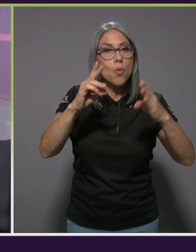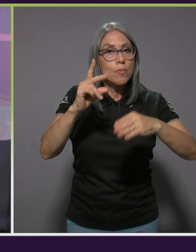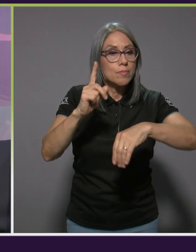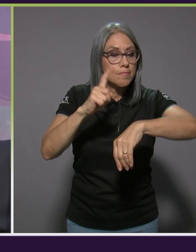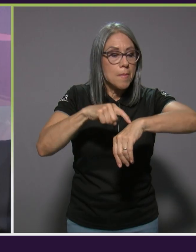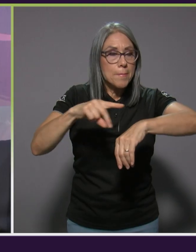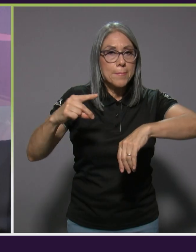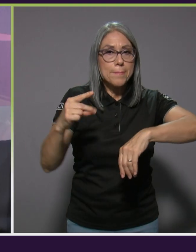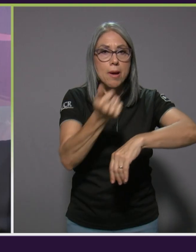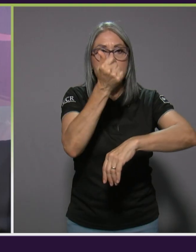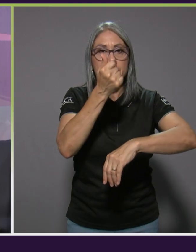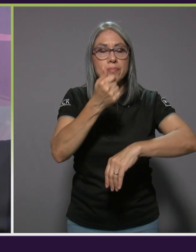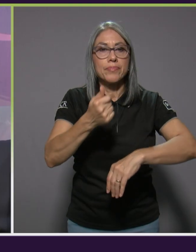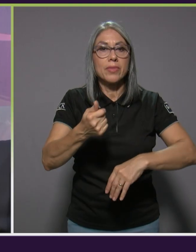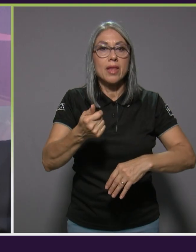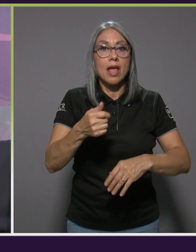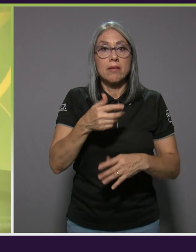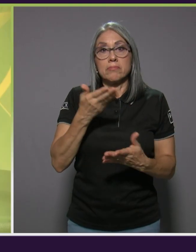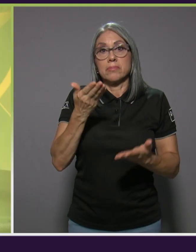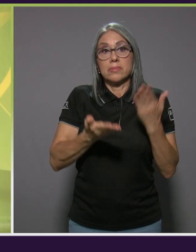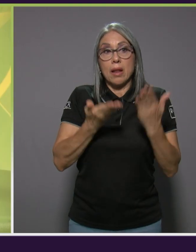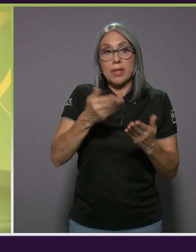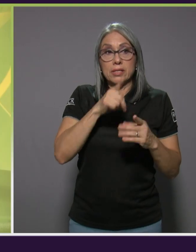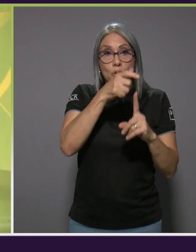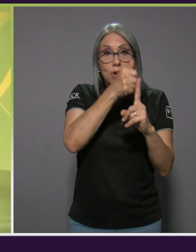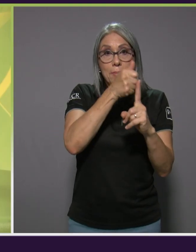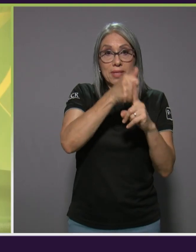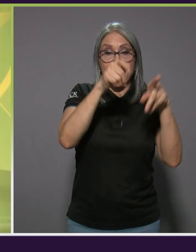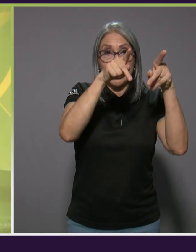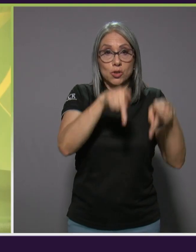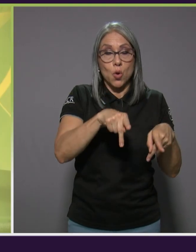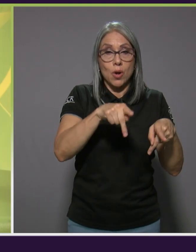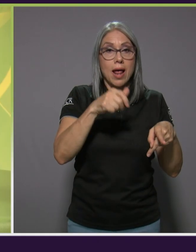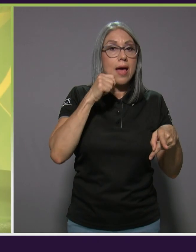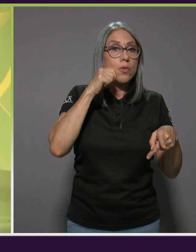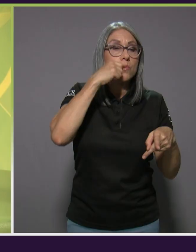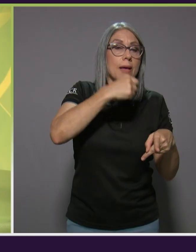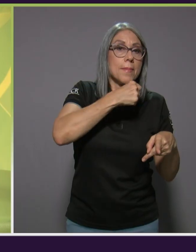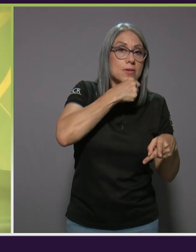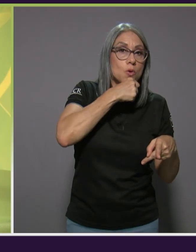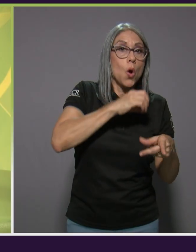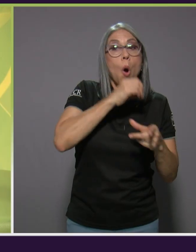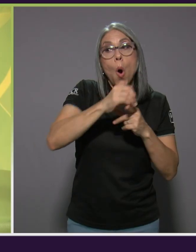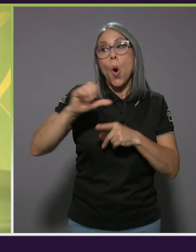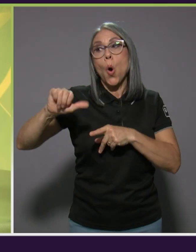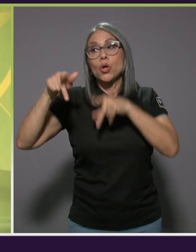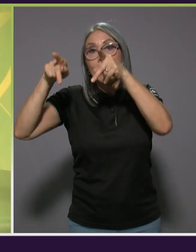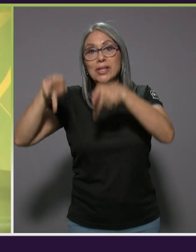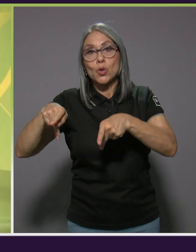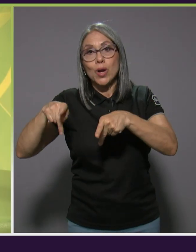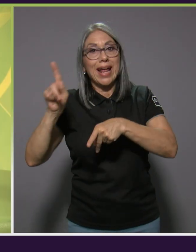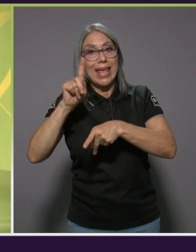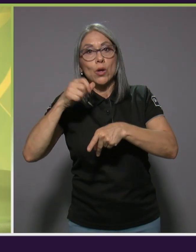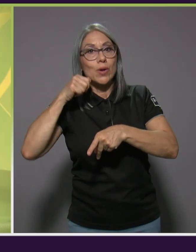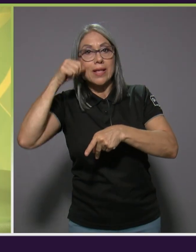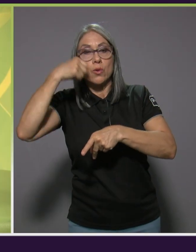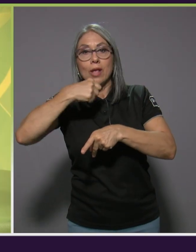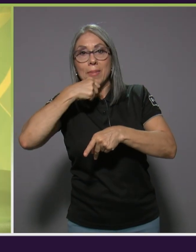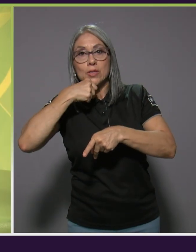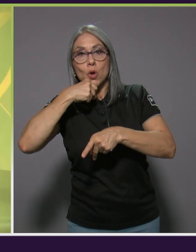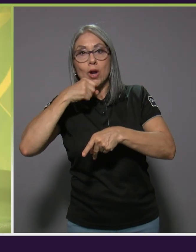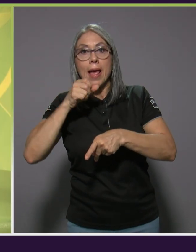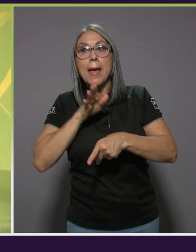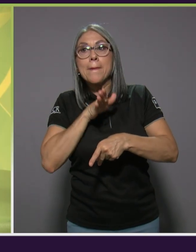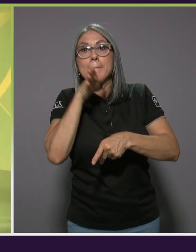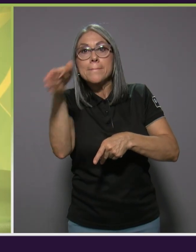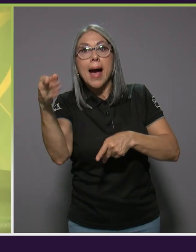sea que quien denuncia es la persona adulta mayor o que otra persona no adulta mayor va a denunciar el caso de una persona que sí lo